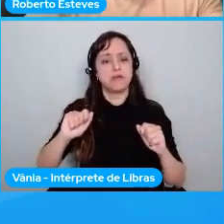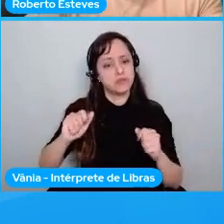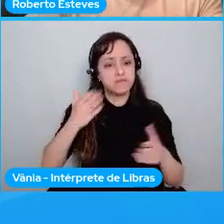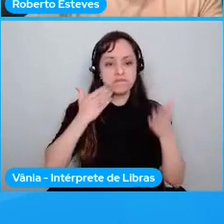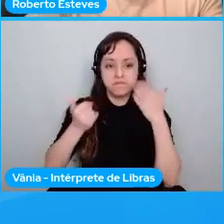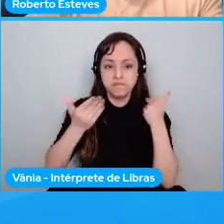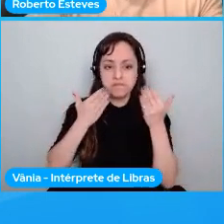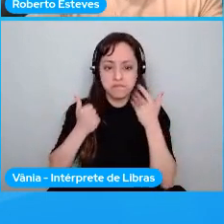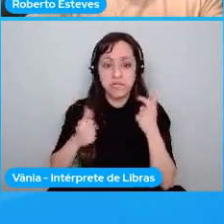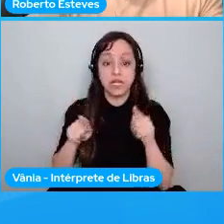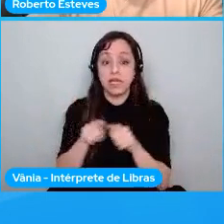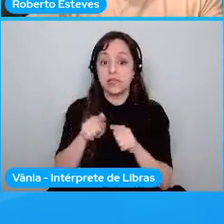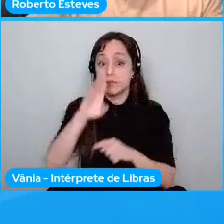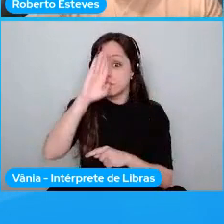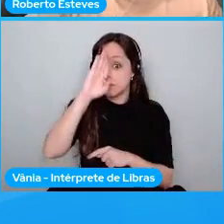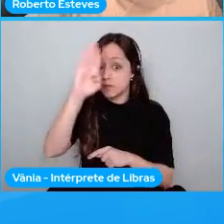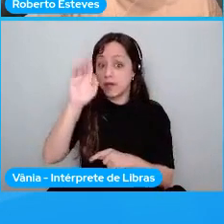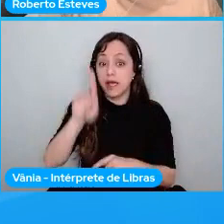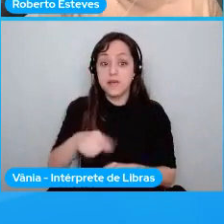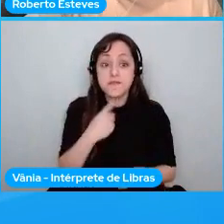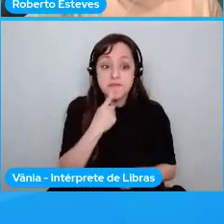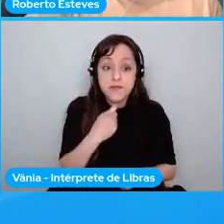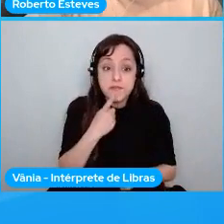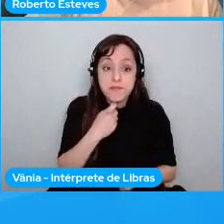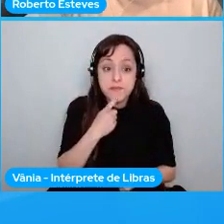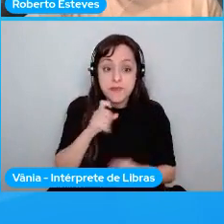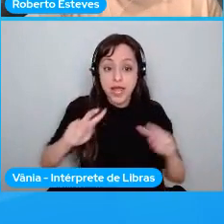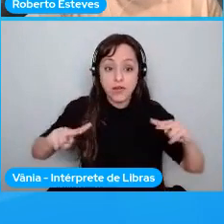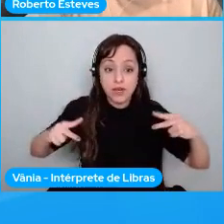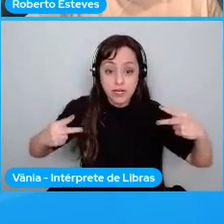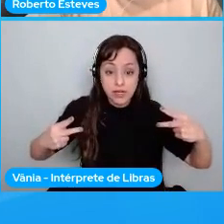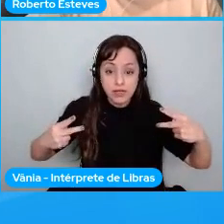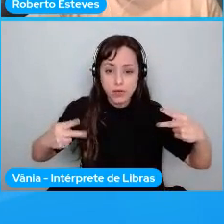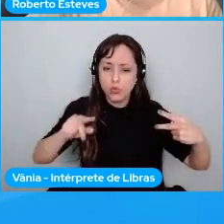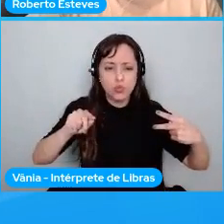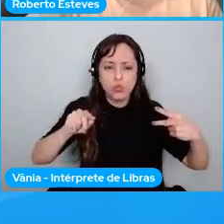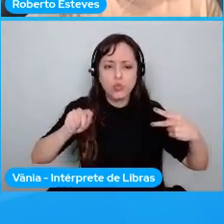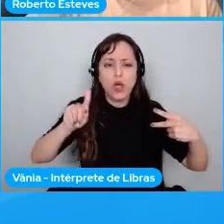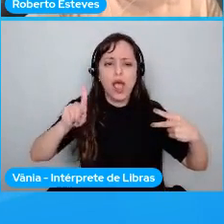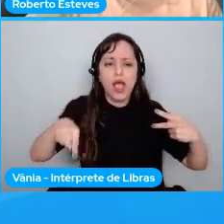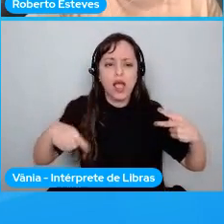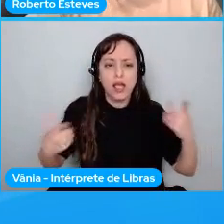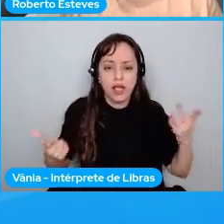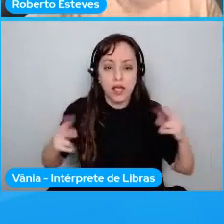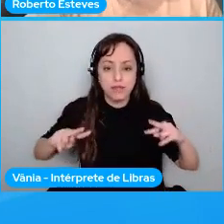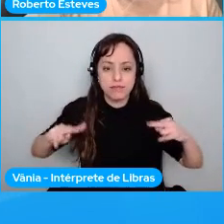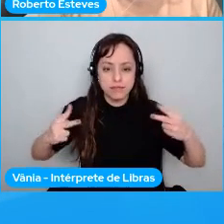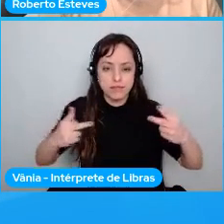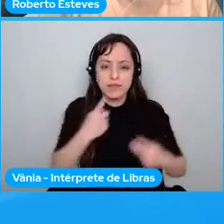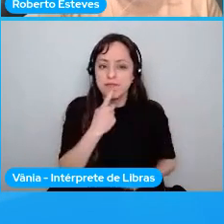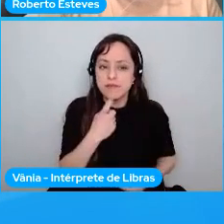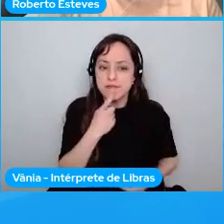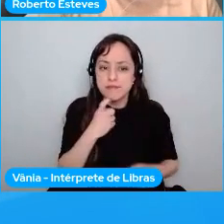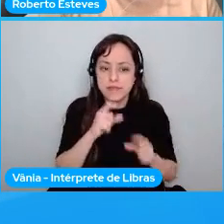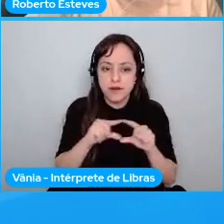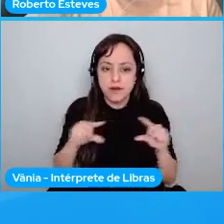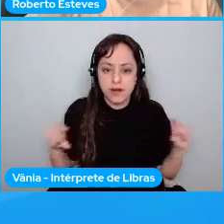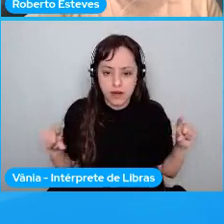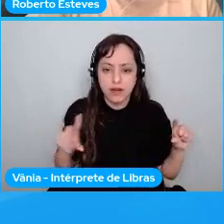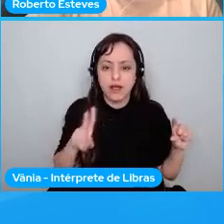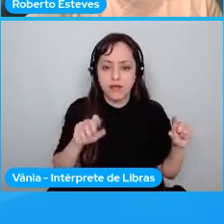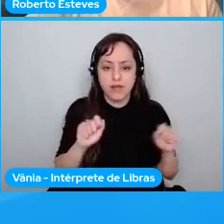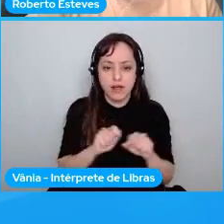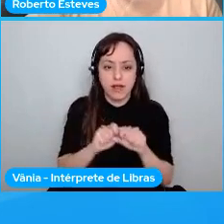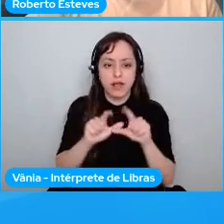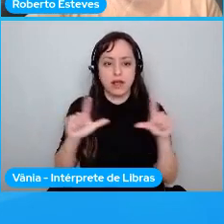está en rojo. ¿Qué es esto que está en rojo ahí? Déjenme abrir un navegador,